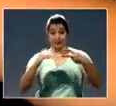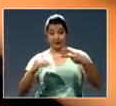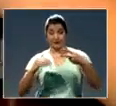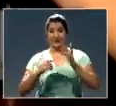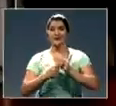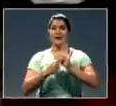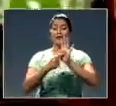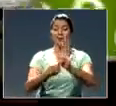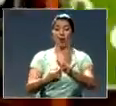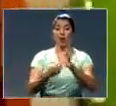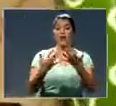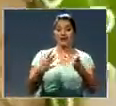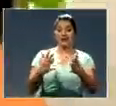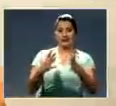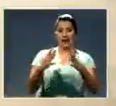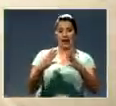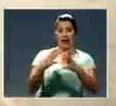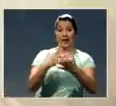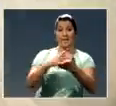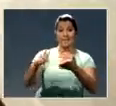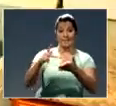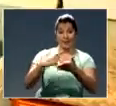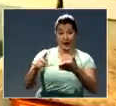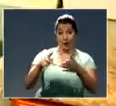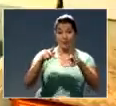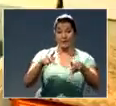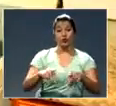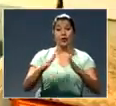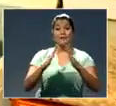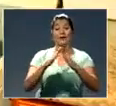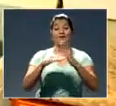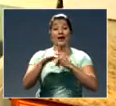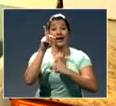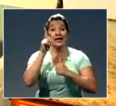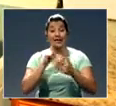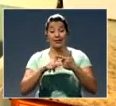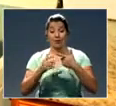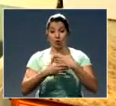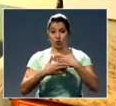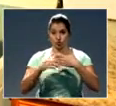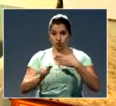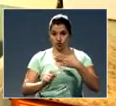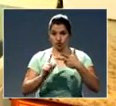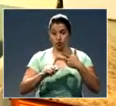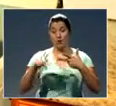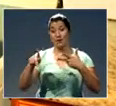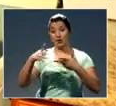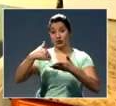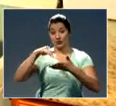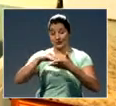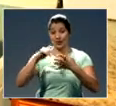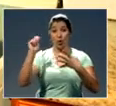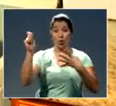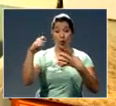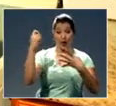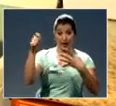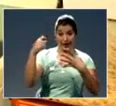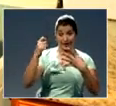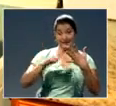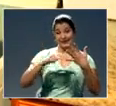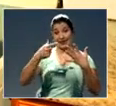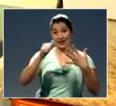reflejada en los recibos tarifarios de los vecinos de zonas como Limón, Zona Sur, Pacífico Central, sectores de Guanacaste y del Gran